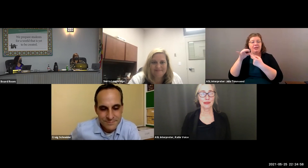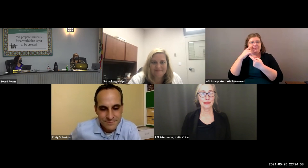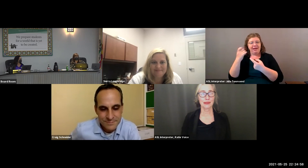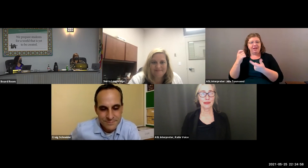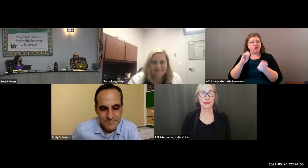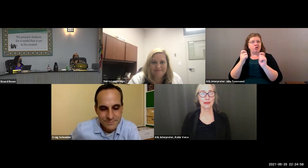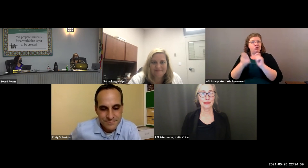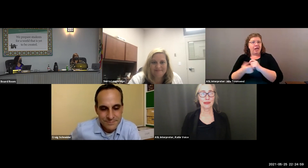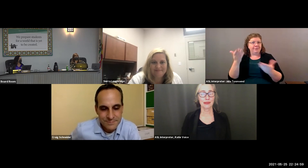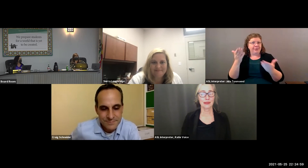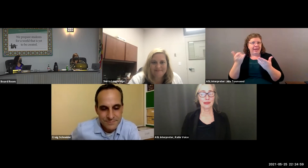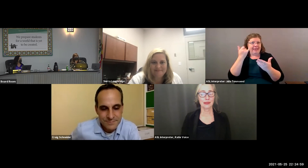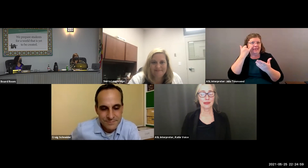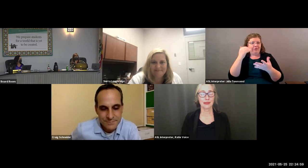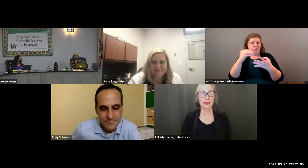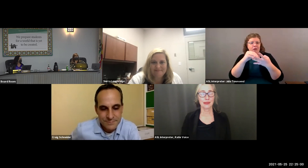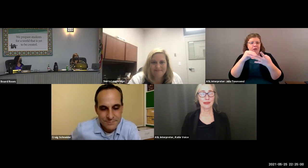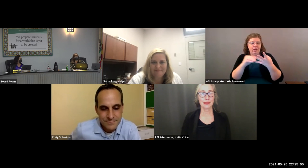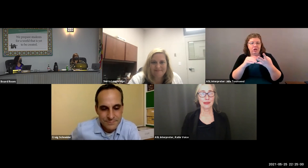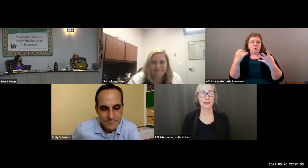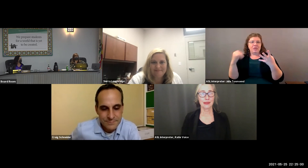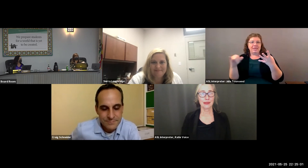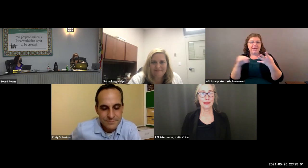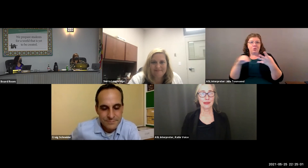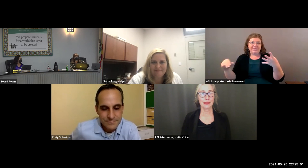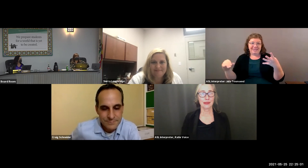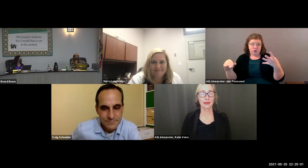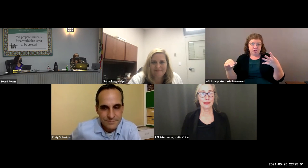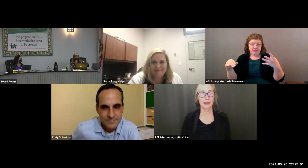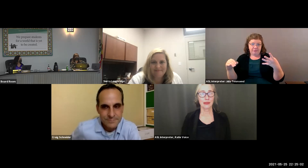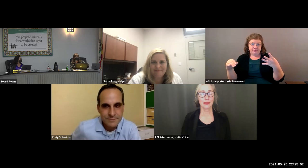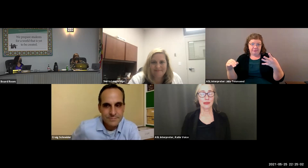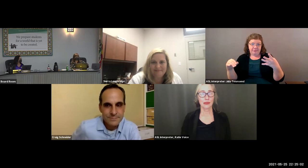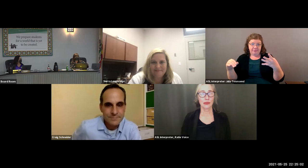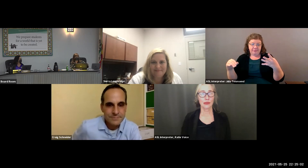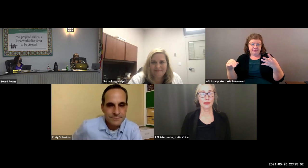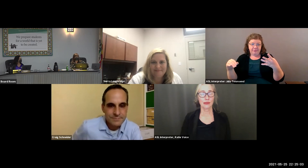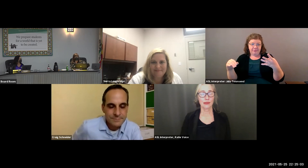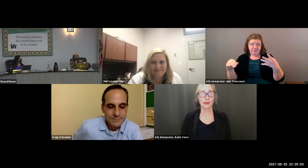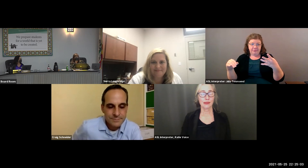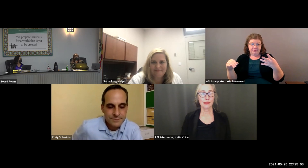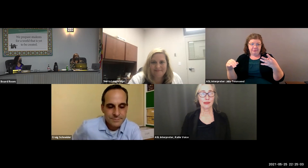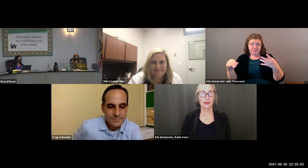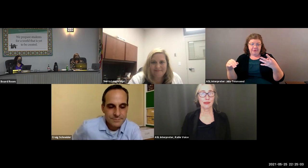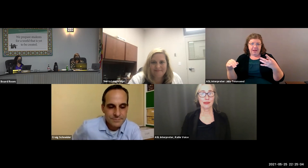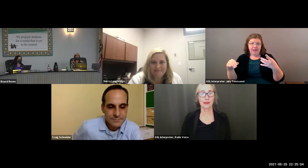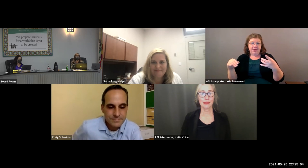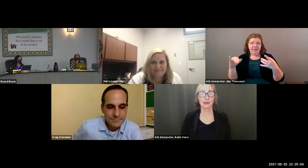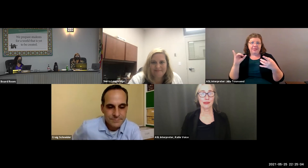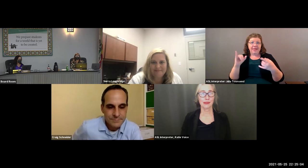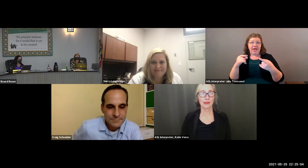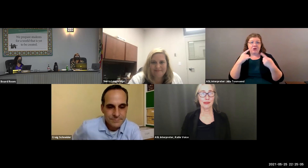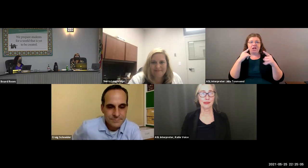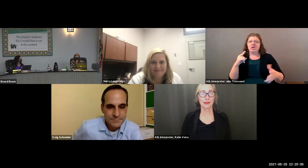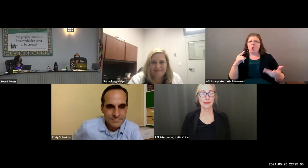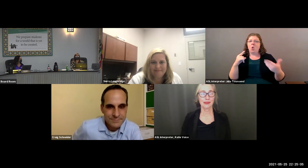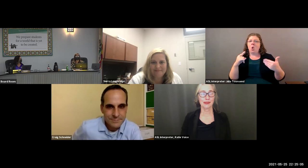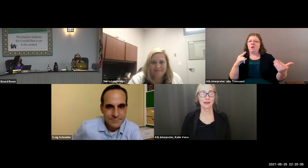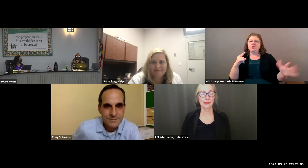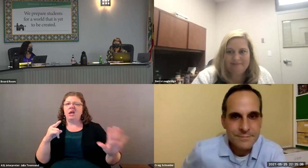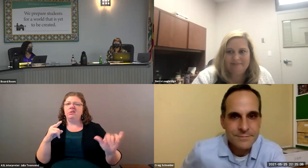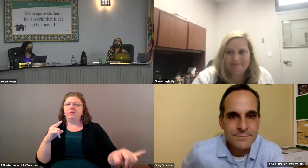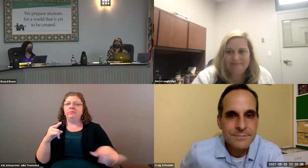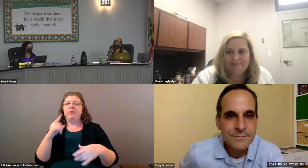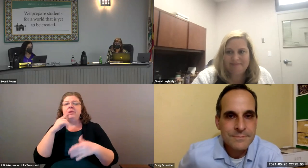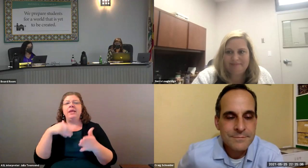un poco si llegamos al nivel amarillo. Y con esto voy a anunciar que nuestra siguiente sesión del consejo es el